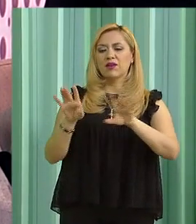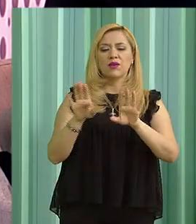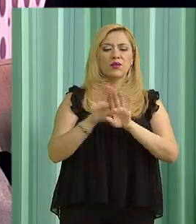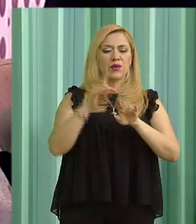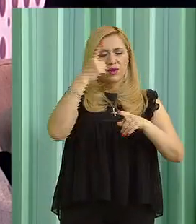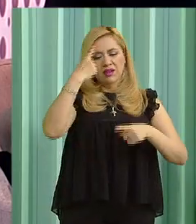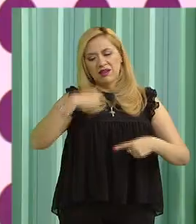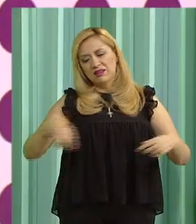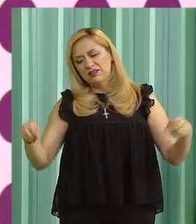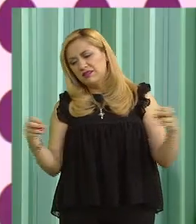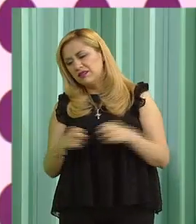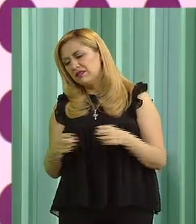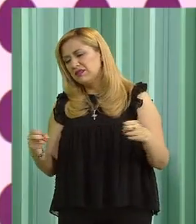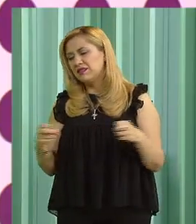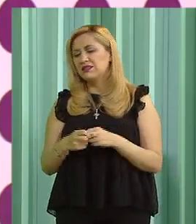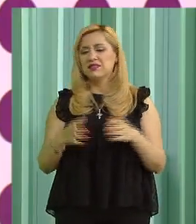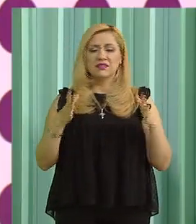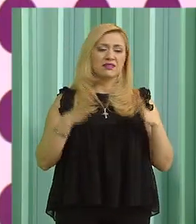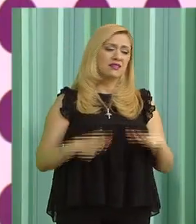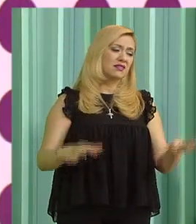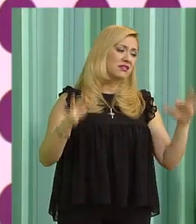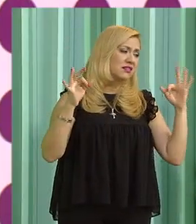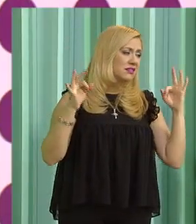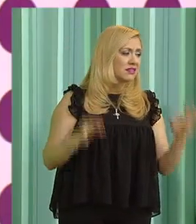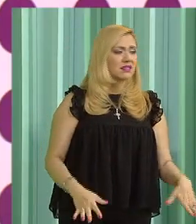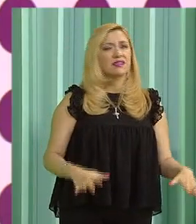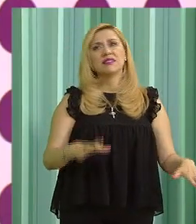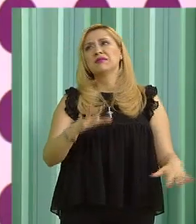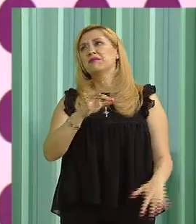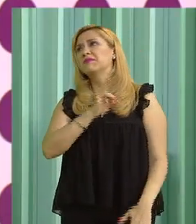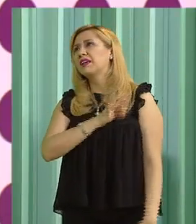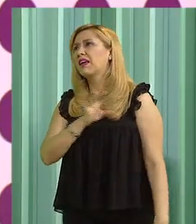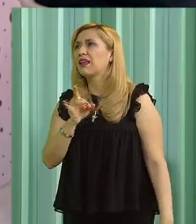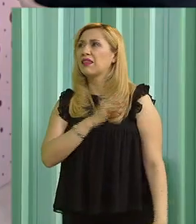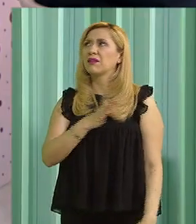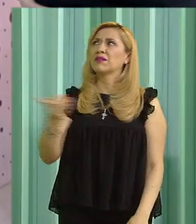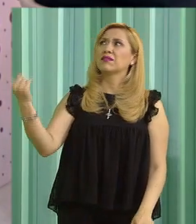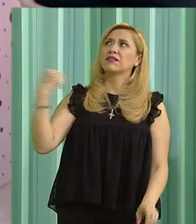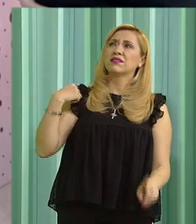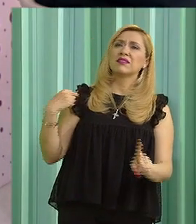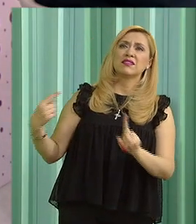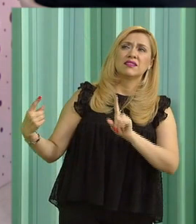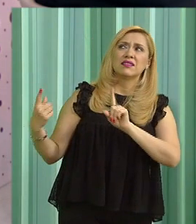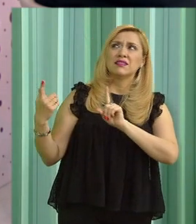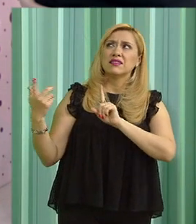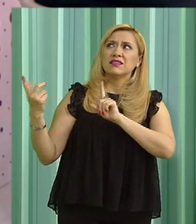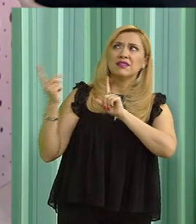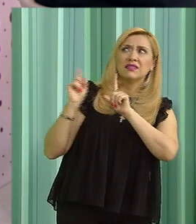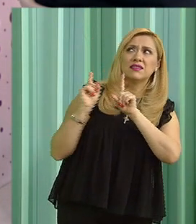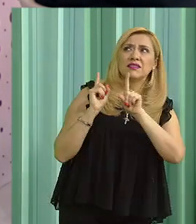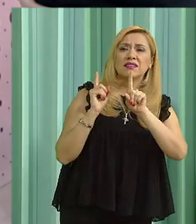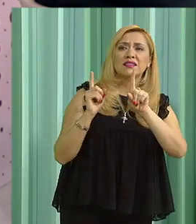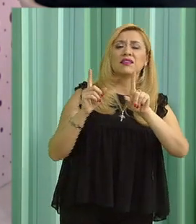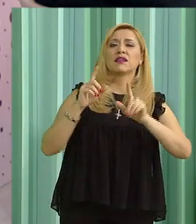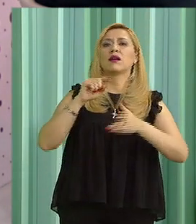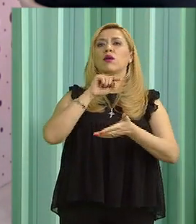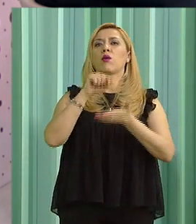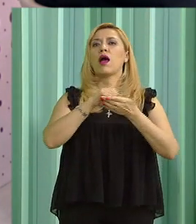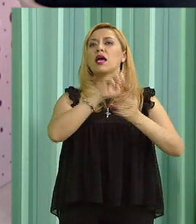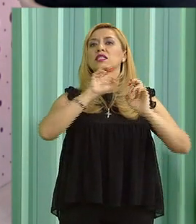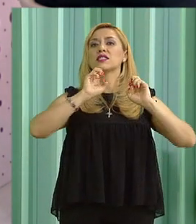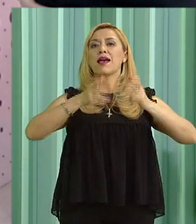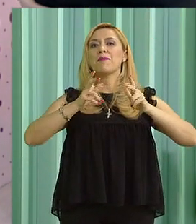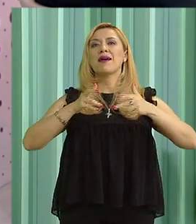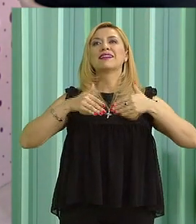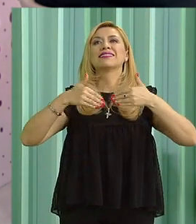mucha incertidumbre, ¿no? Con miedo, ¿no? Como de esta persecución que han pasado, a lo mejor llegaron a Tapachula y tuvieron que seguir